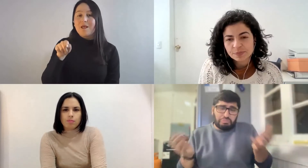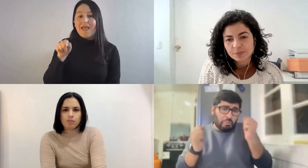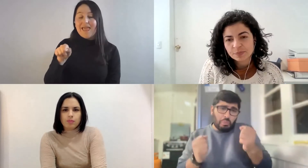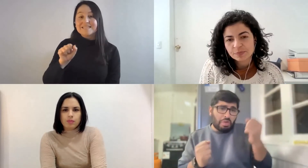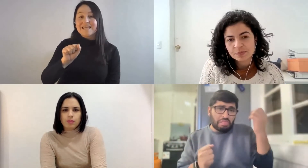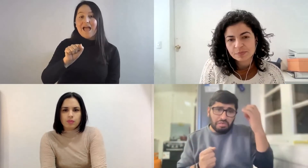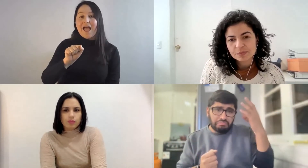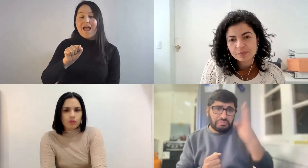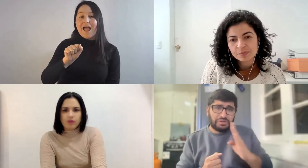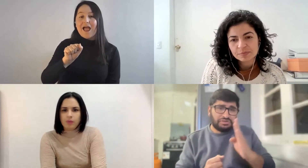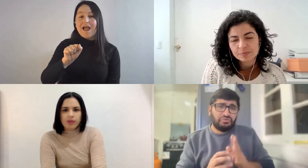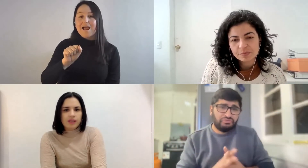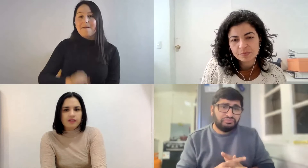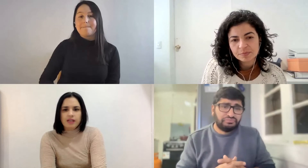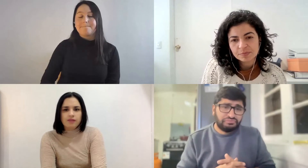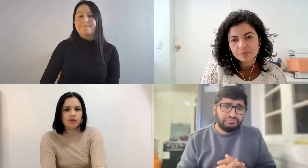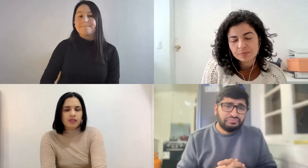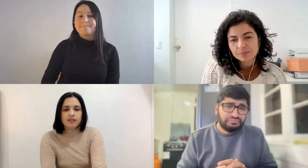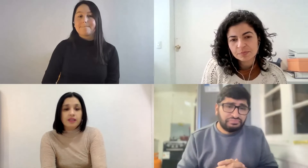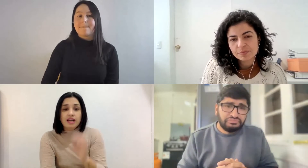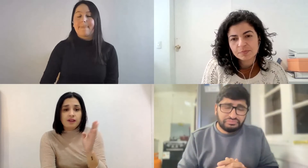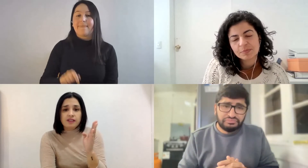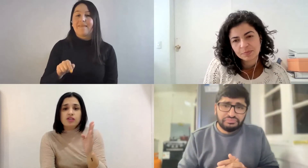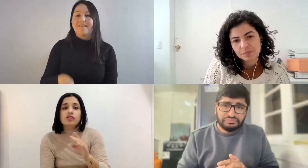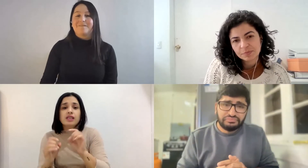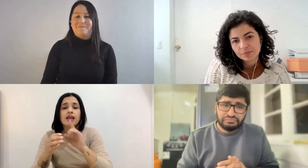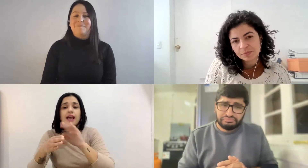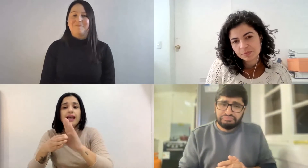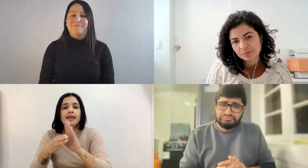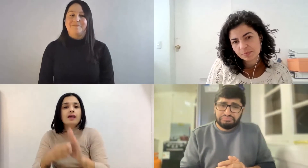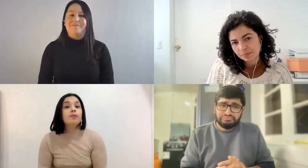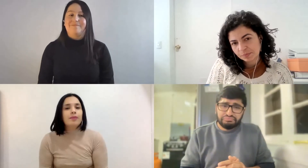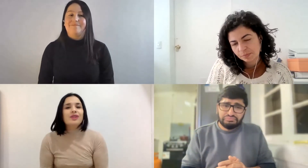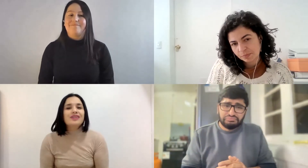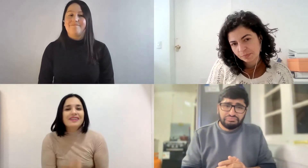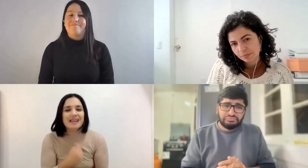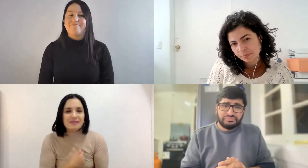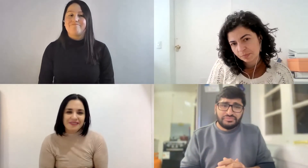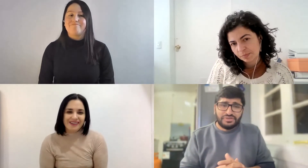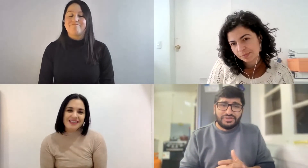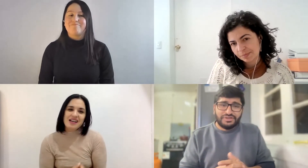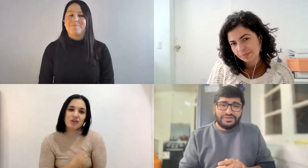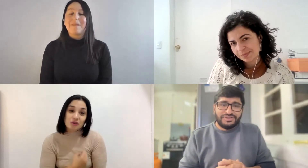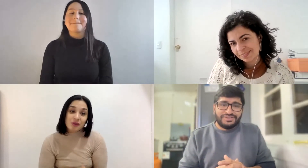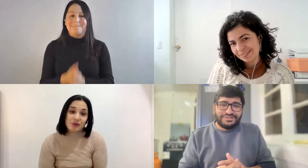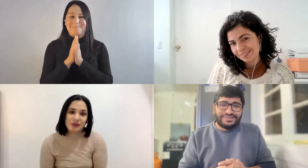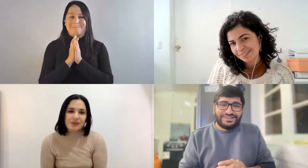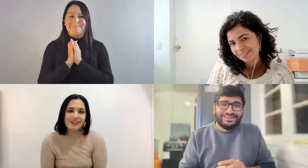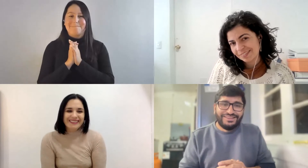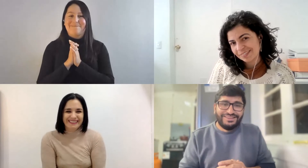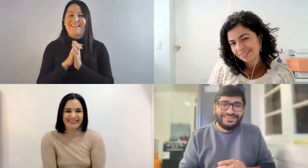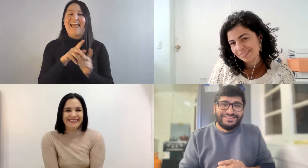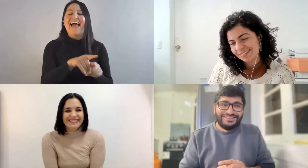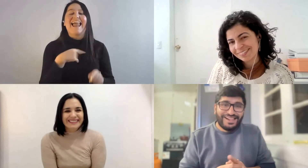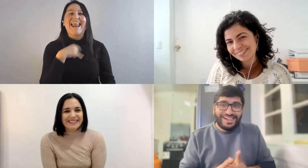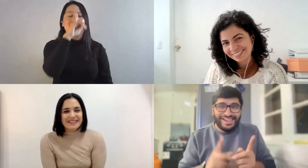dato. Se puede, si es la forma de entender a nivel básico, sí. Perdón, Cami. Ay, es la costumbre de uno interpretar.